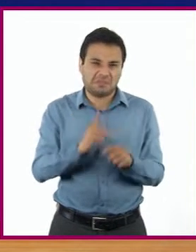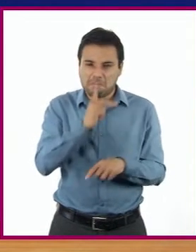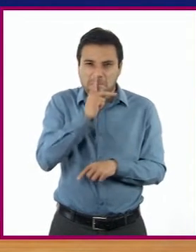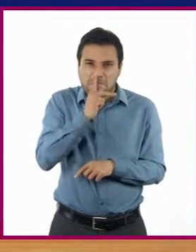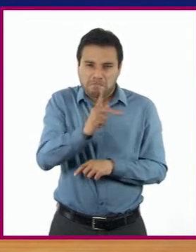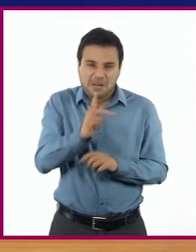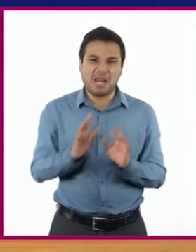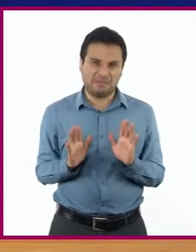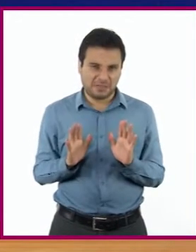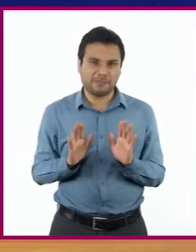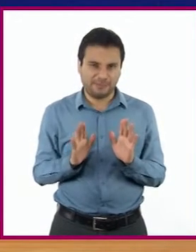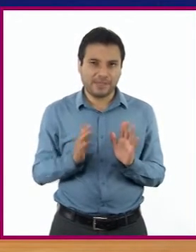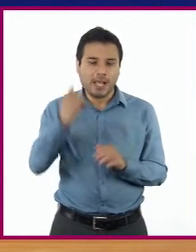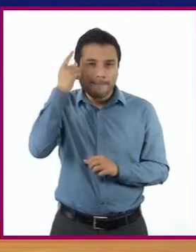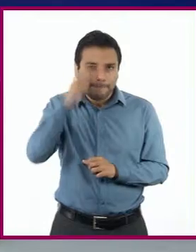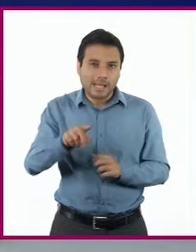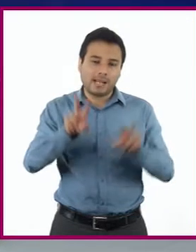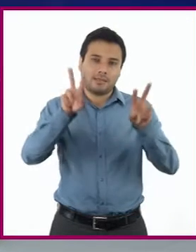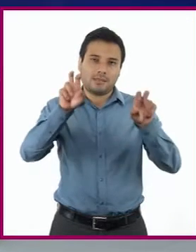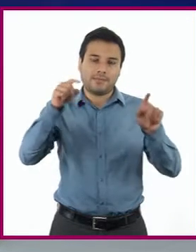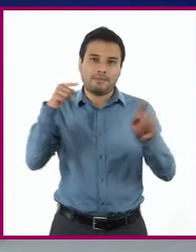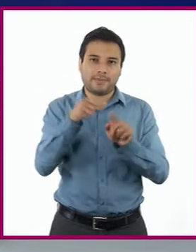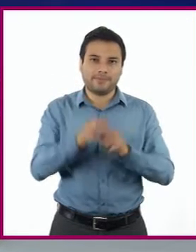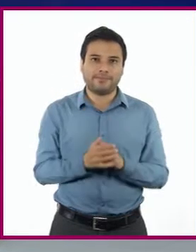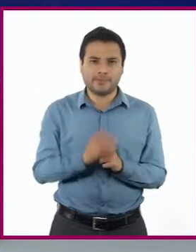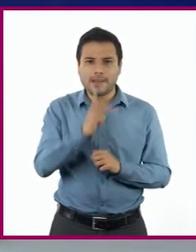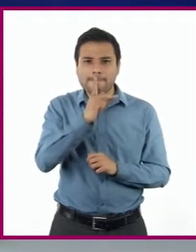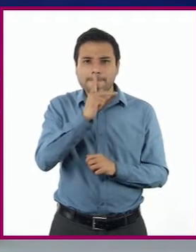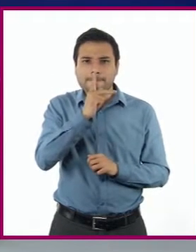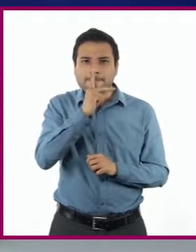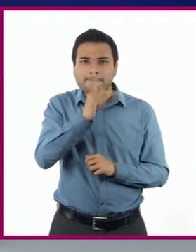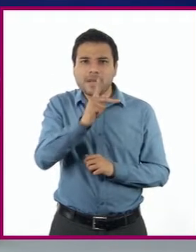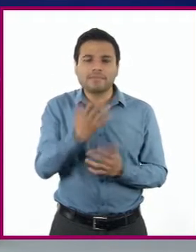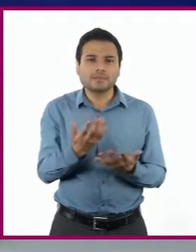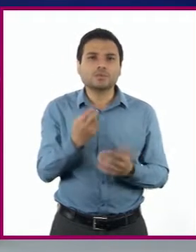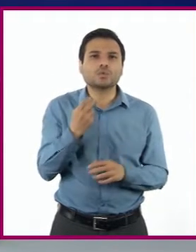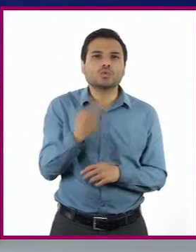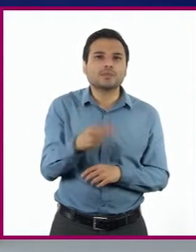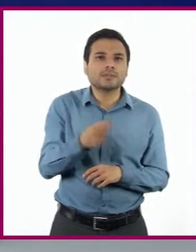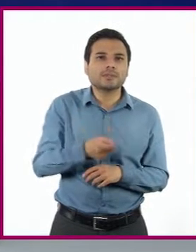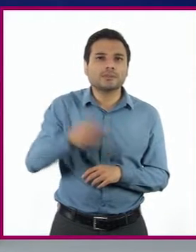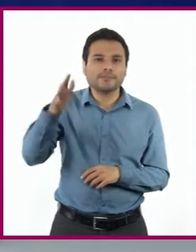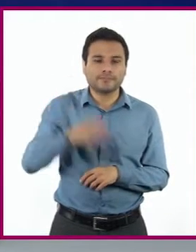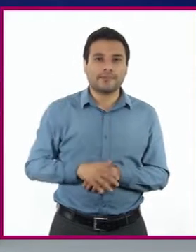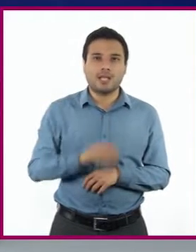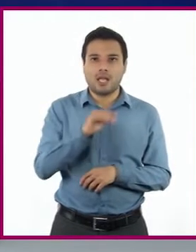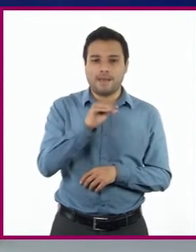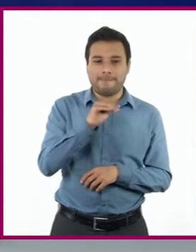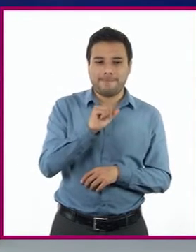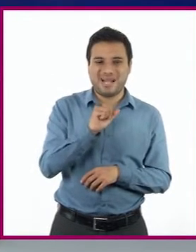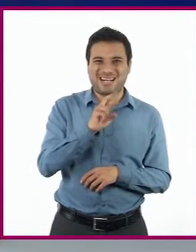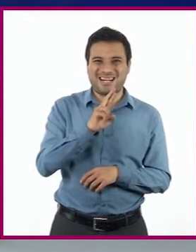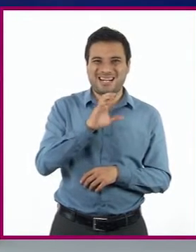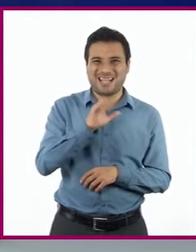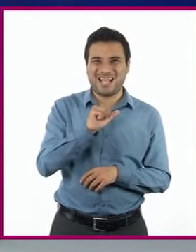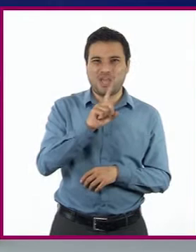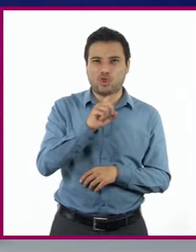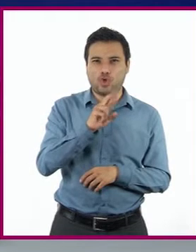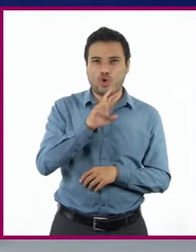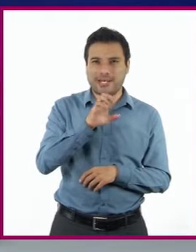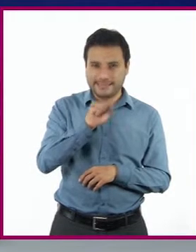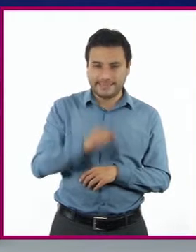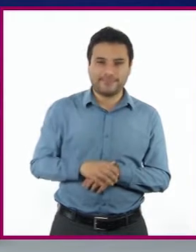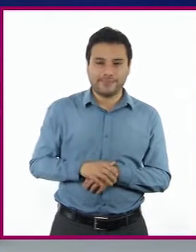el argumento o situación principal. Esas expresiones también reciben el nombre de marcadores del discurso, conectores del